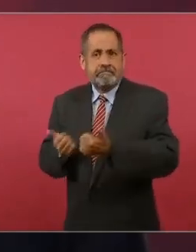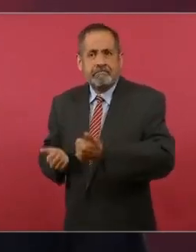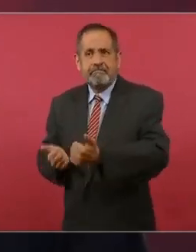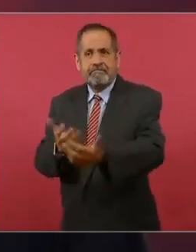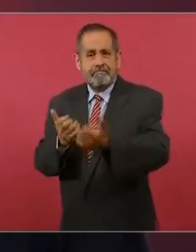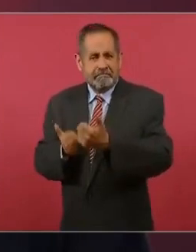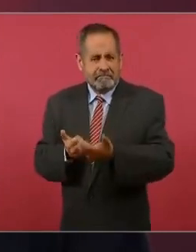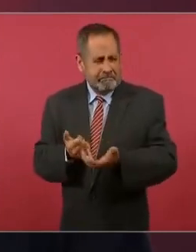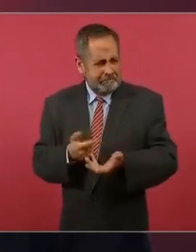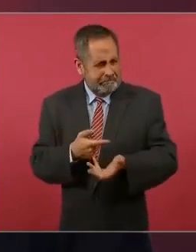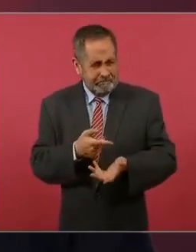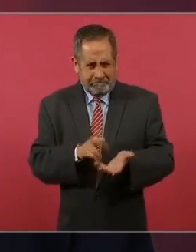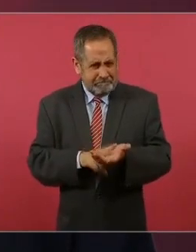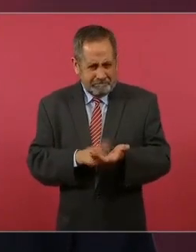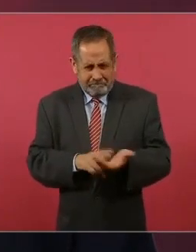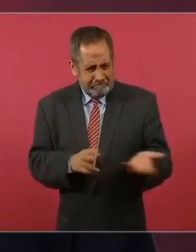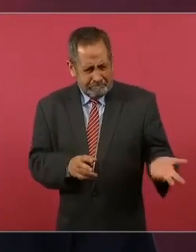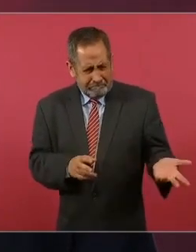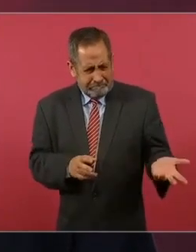¿no?